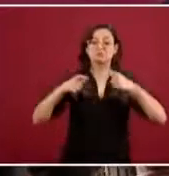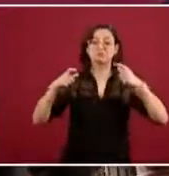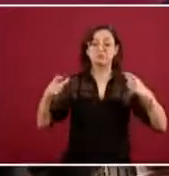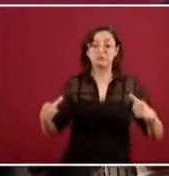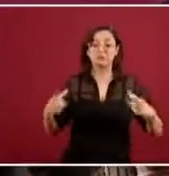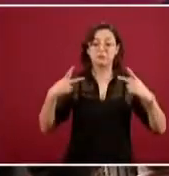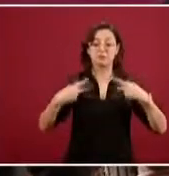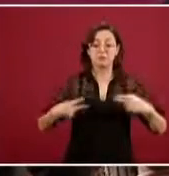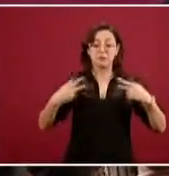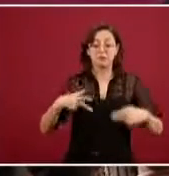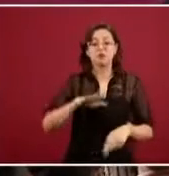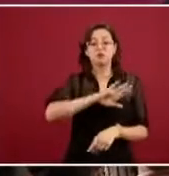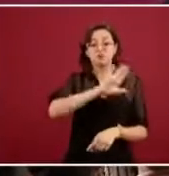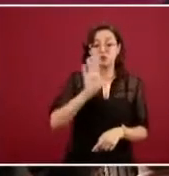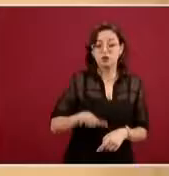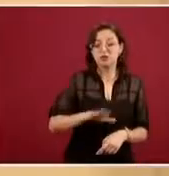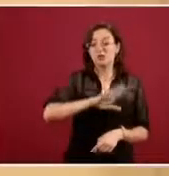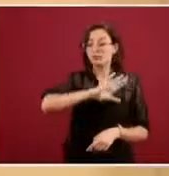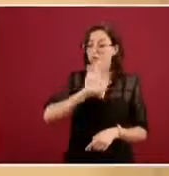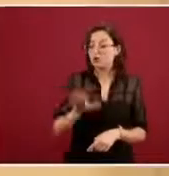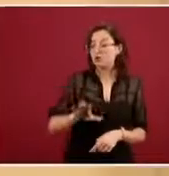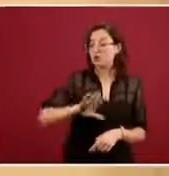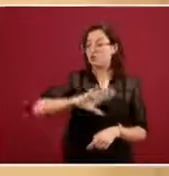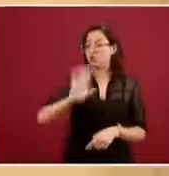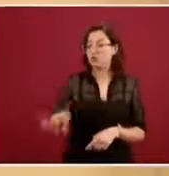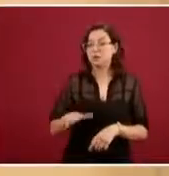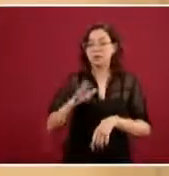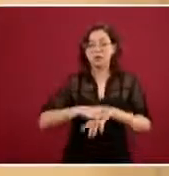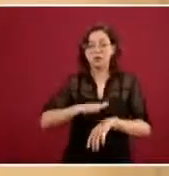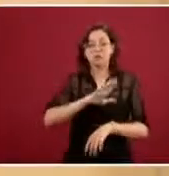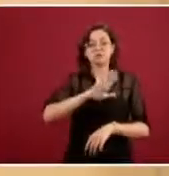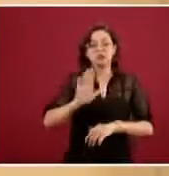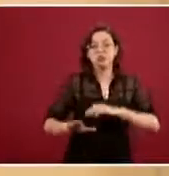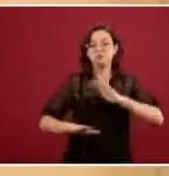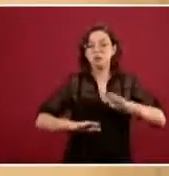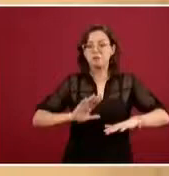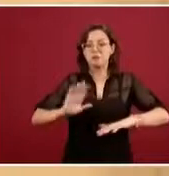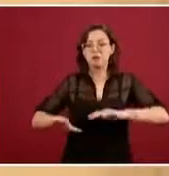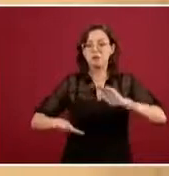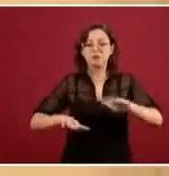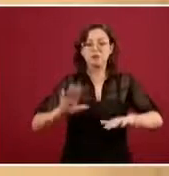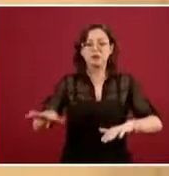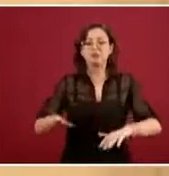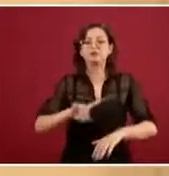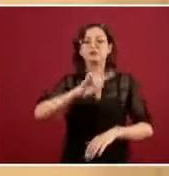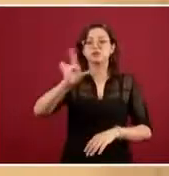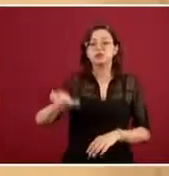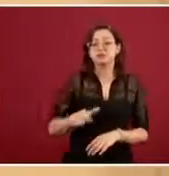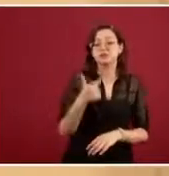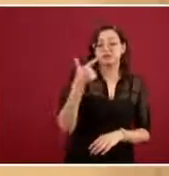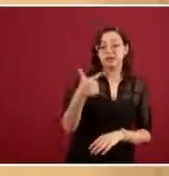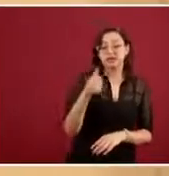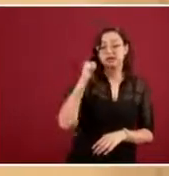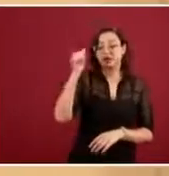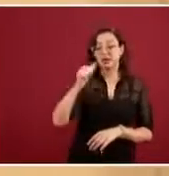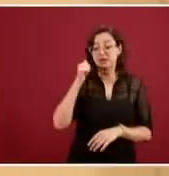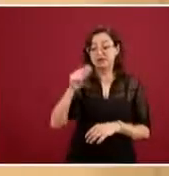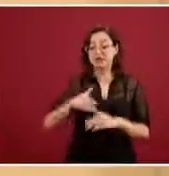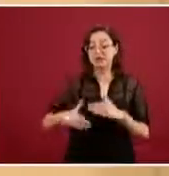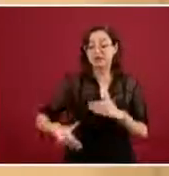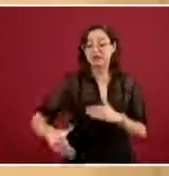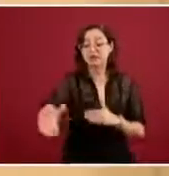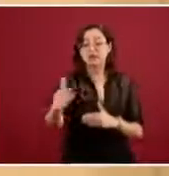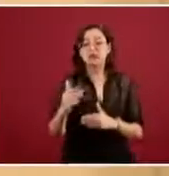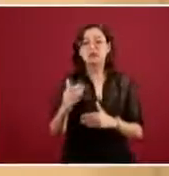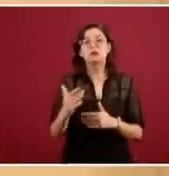decir, a medida que pasaban los días fallecían más y más personas, y a partir del 7 de abril vemos una